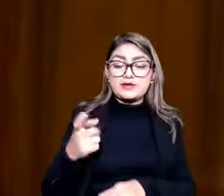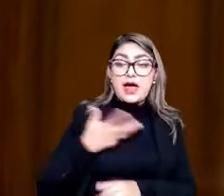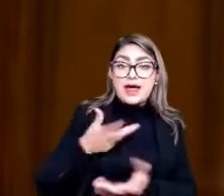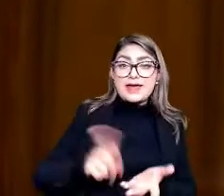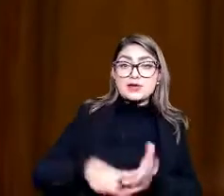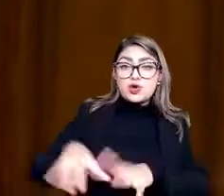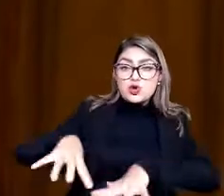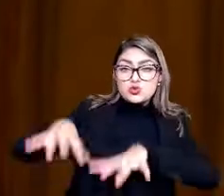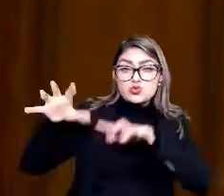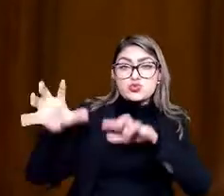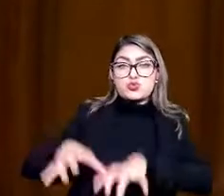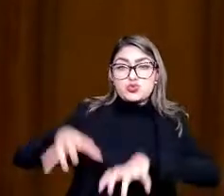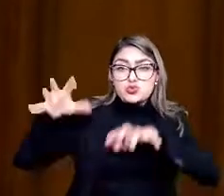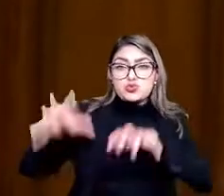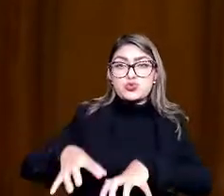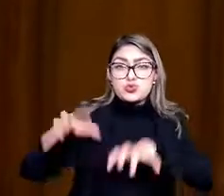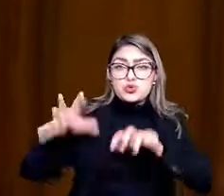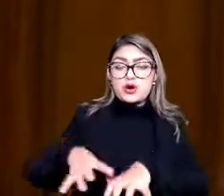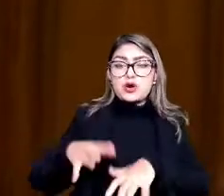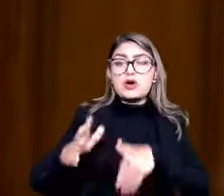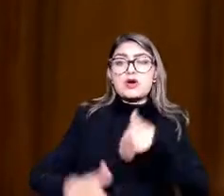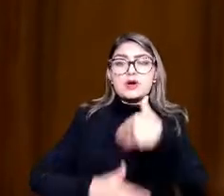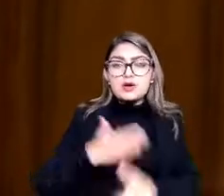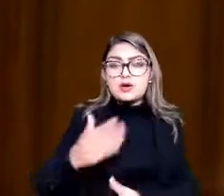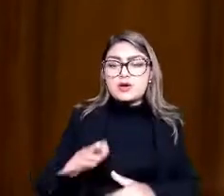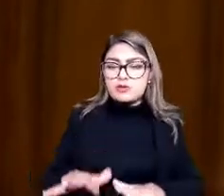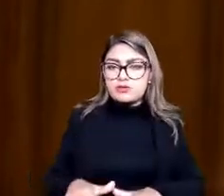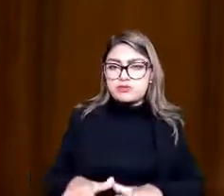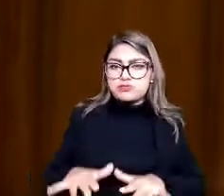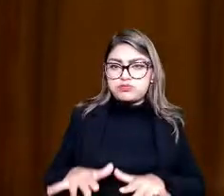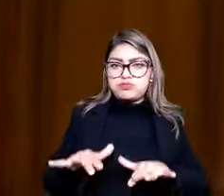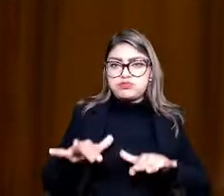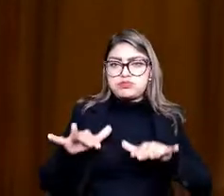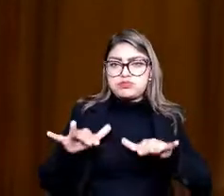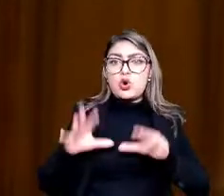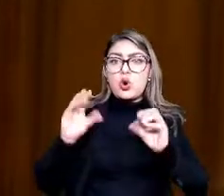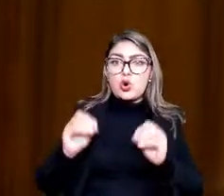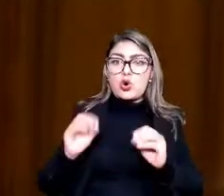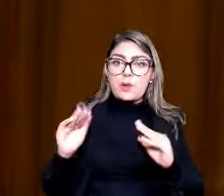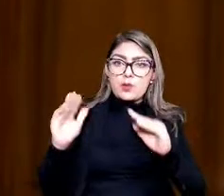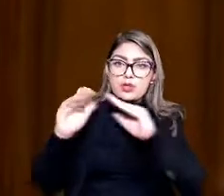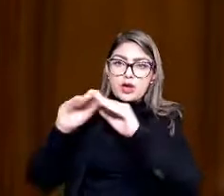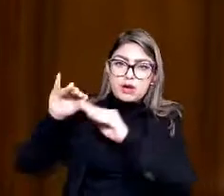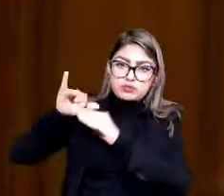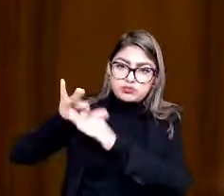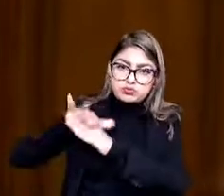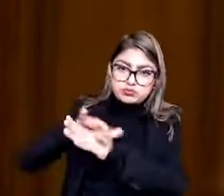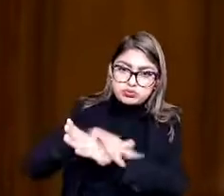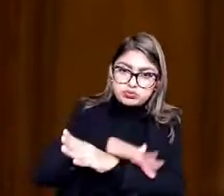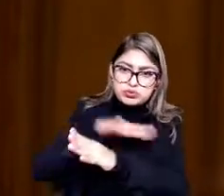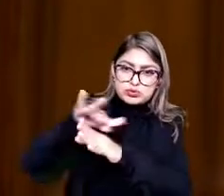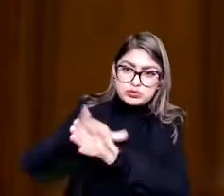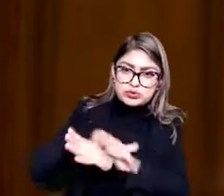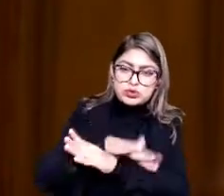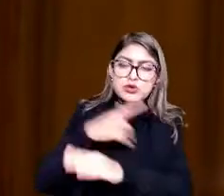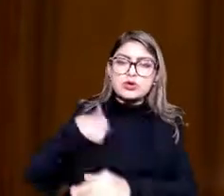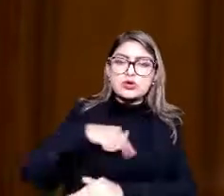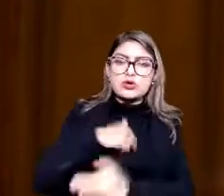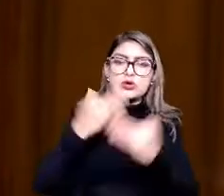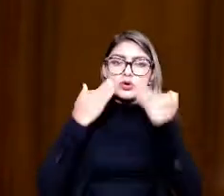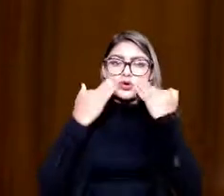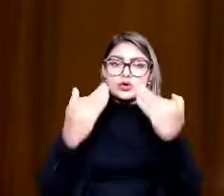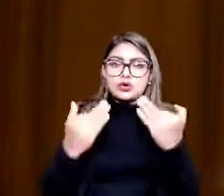torrenciales que a su vez provocan inundaciones y deslaves. Y como lo hemos visto en los últimos